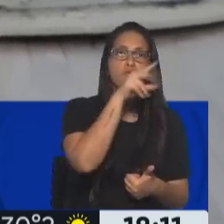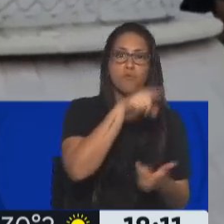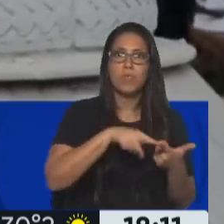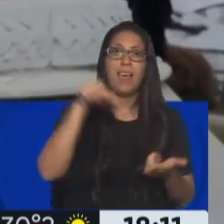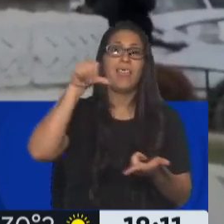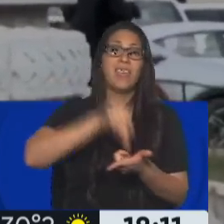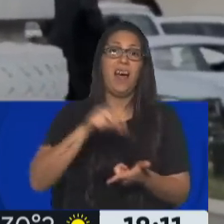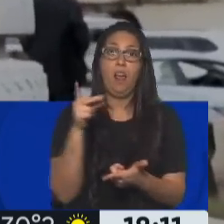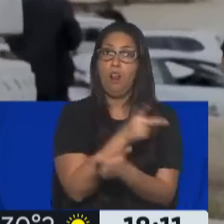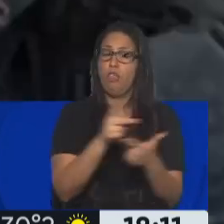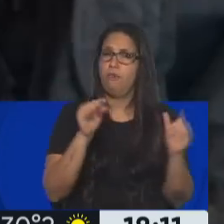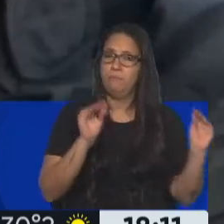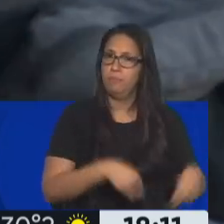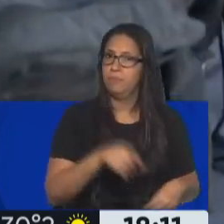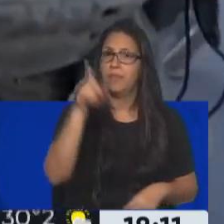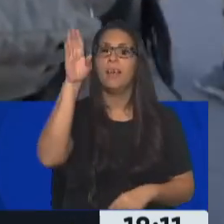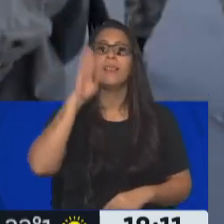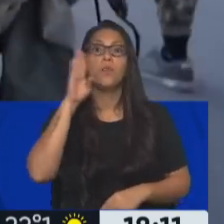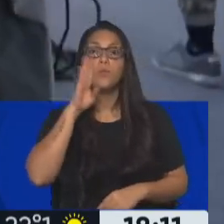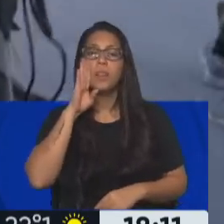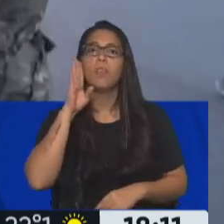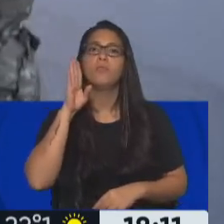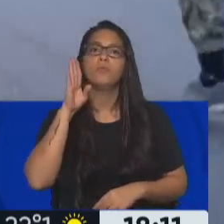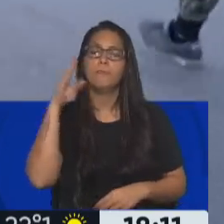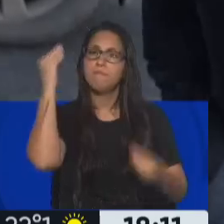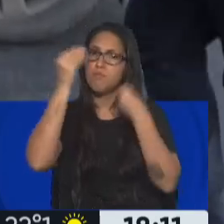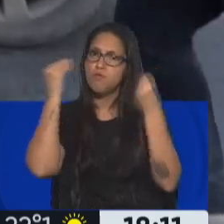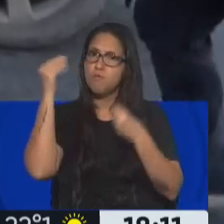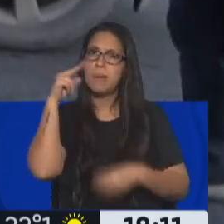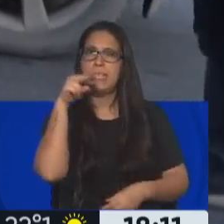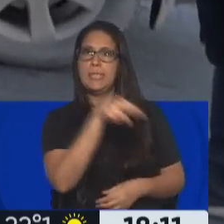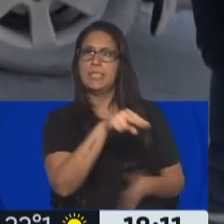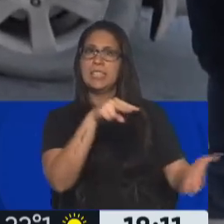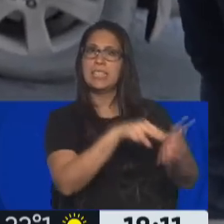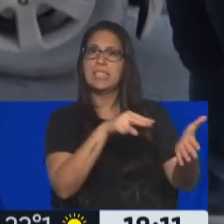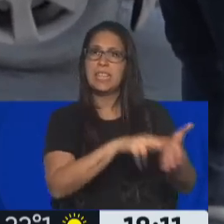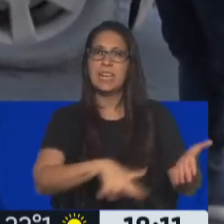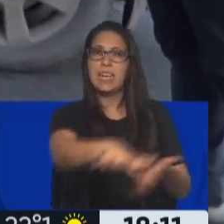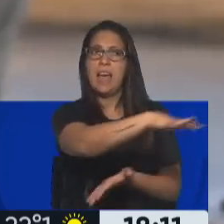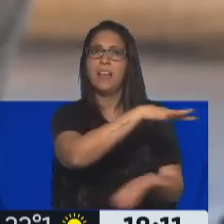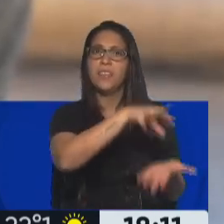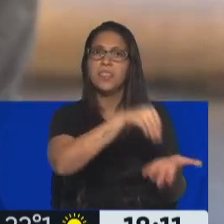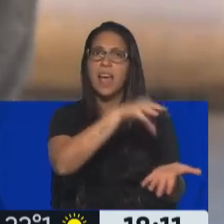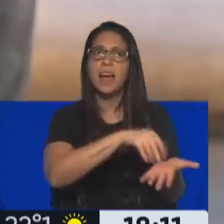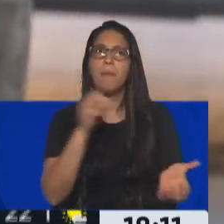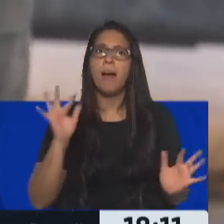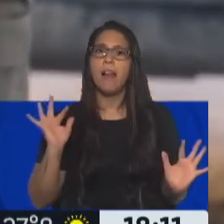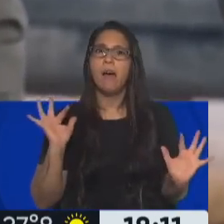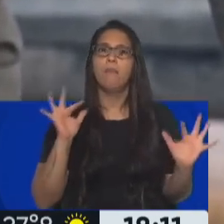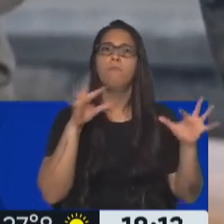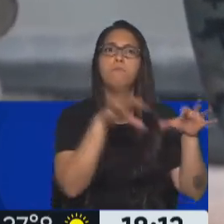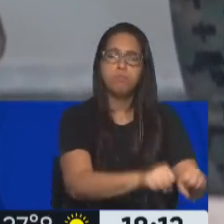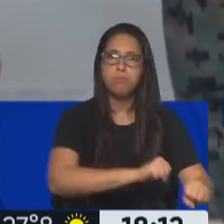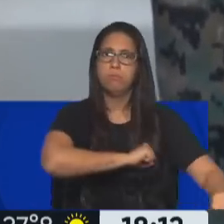Irán. Estados Unidos tiene otra preocupación: que Siria no se convierta en una nueva plataforma para el terrorismo salafista.